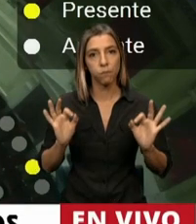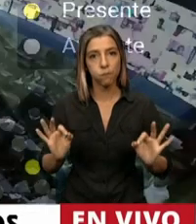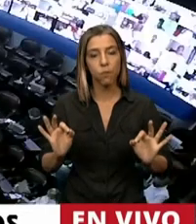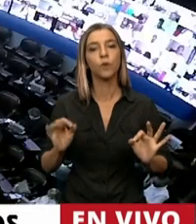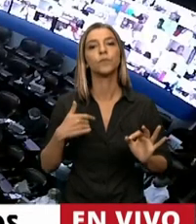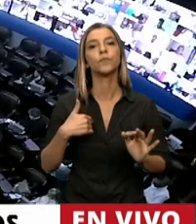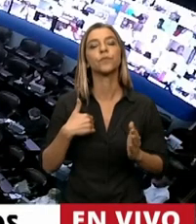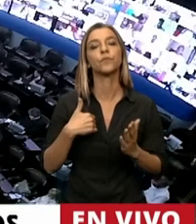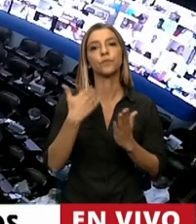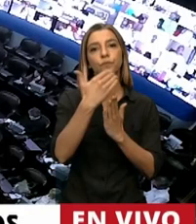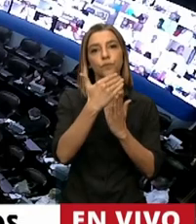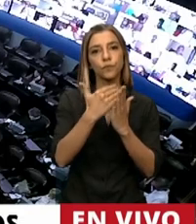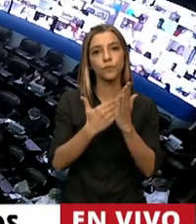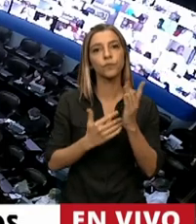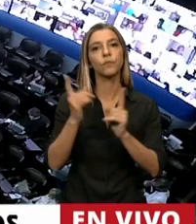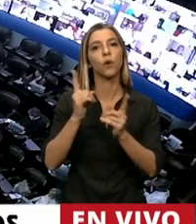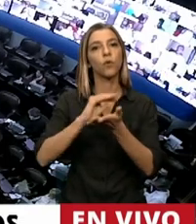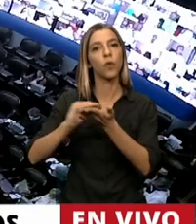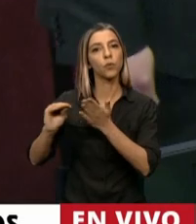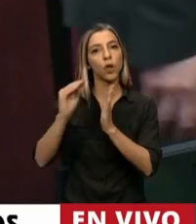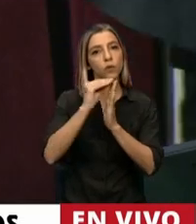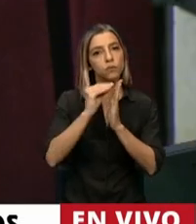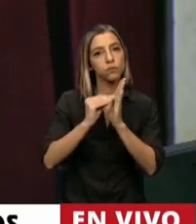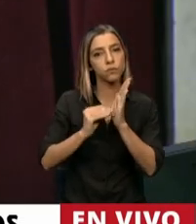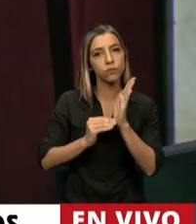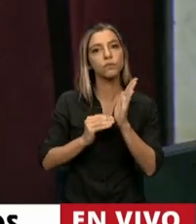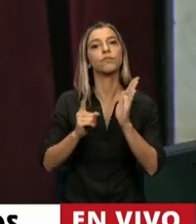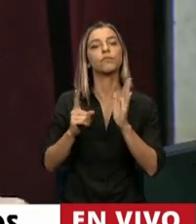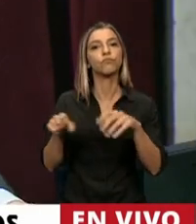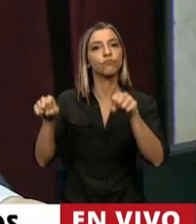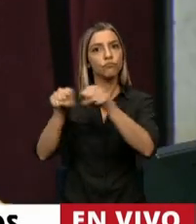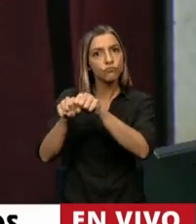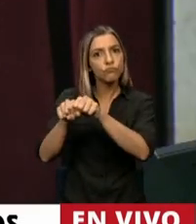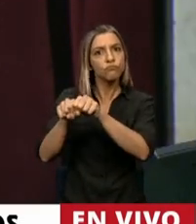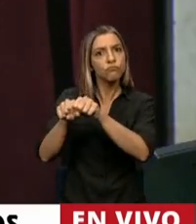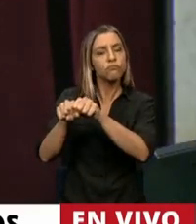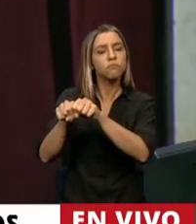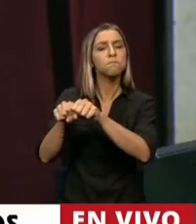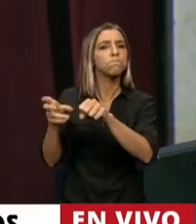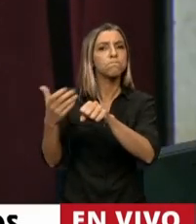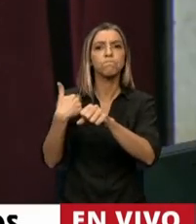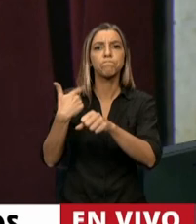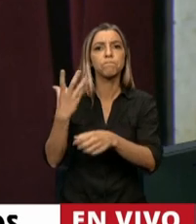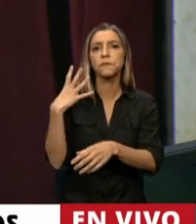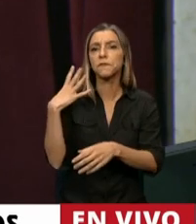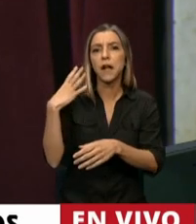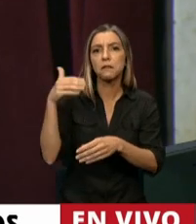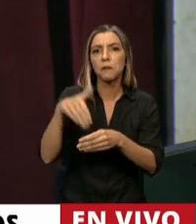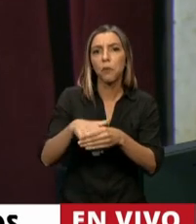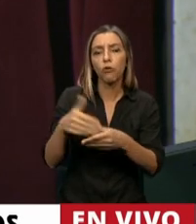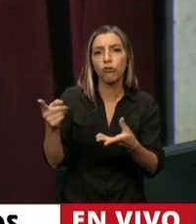Voy a tomar lista de los diputados que figuran logueados y que no aparecen con su